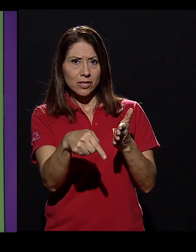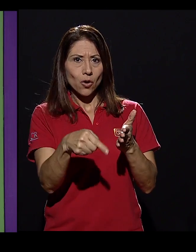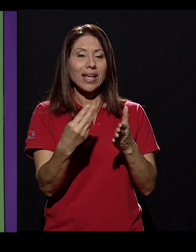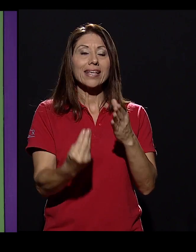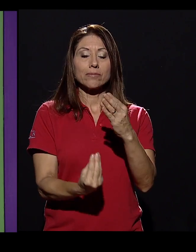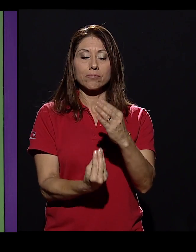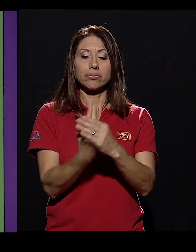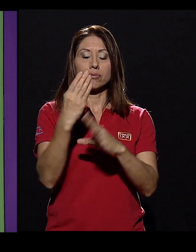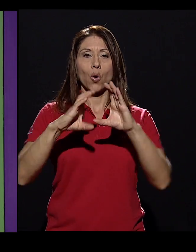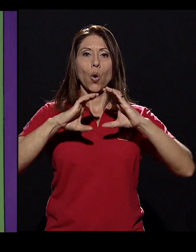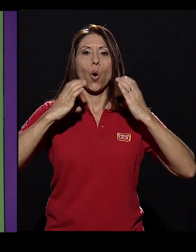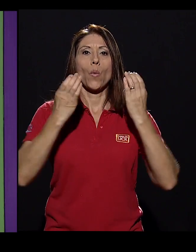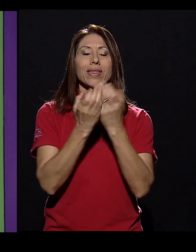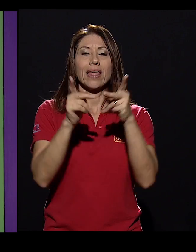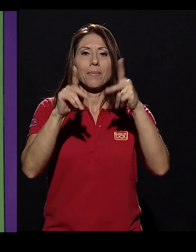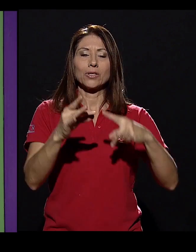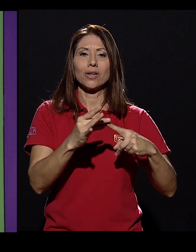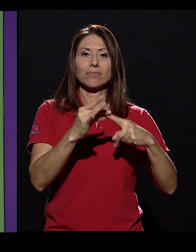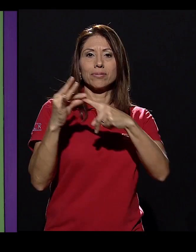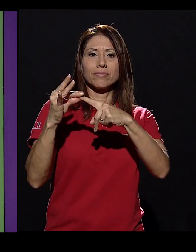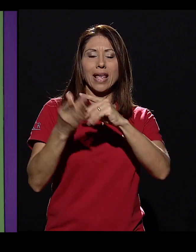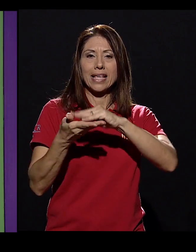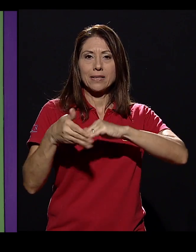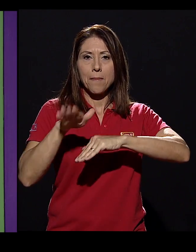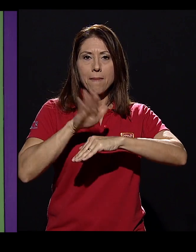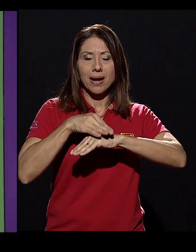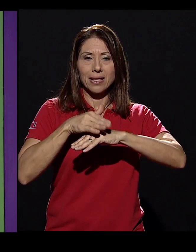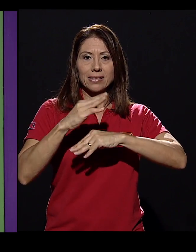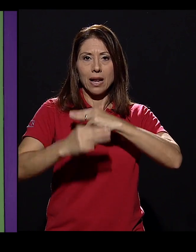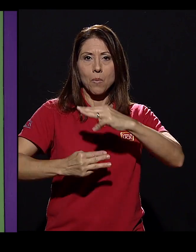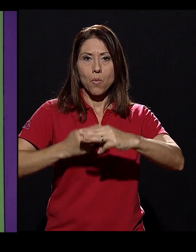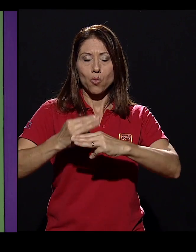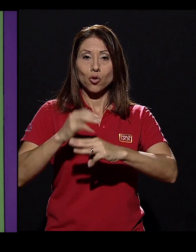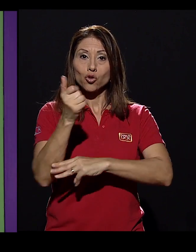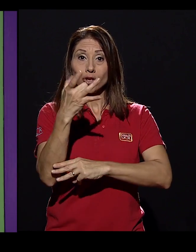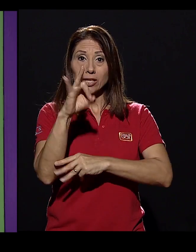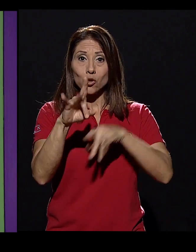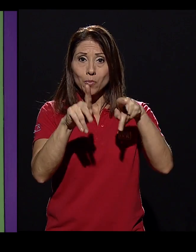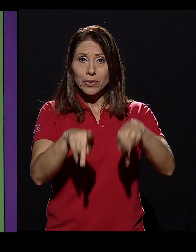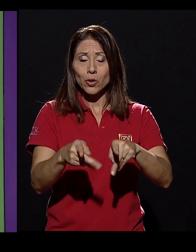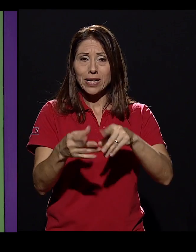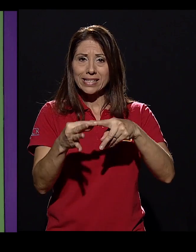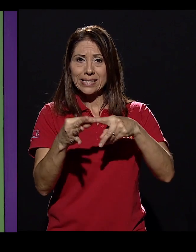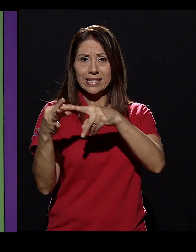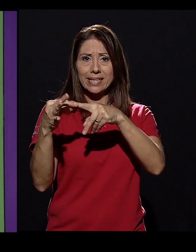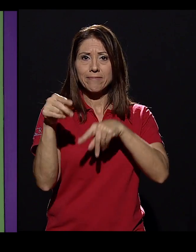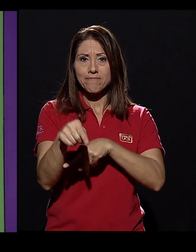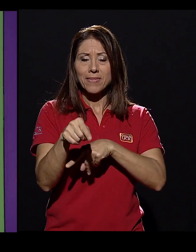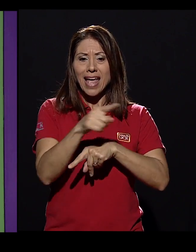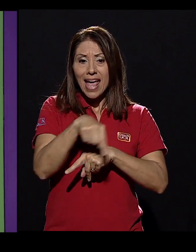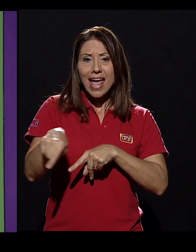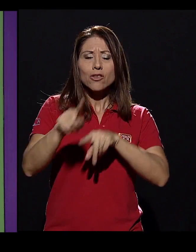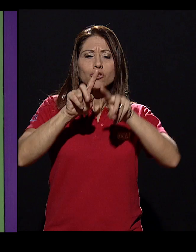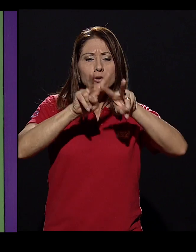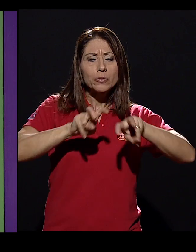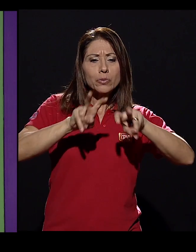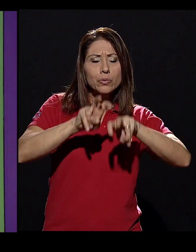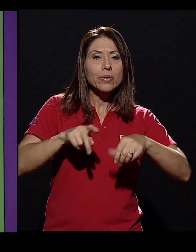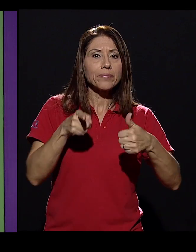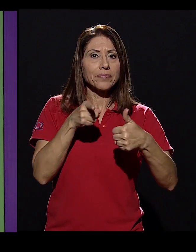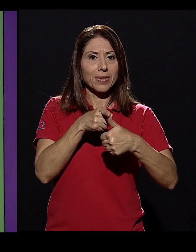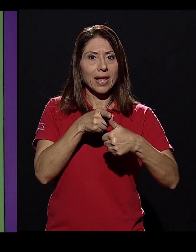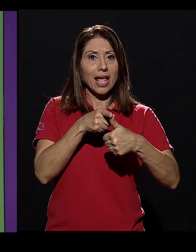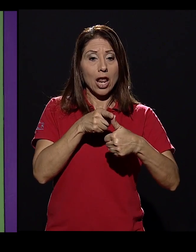convención es la creación de un comité de expertos del mundo. Son 18 expertos del mundo que van a estar revisando, uno, los